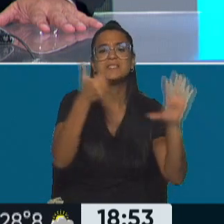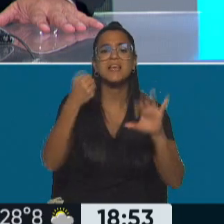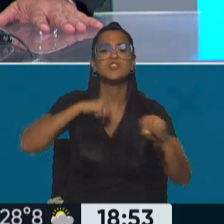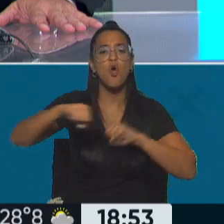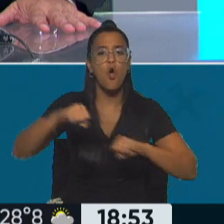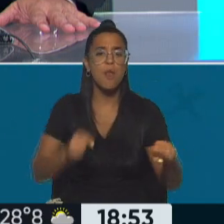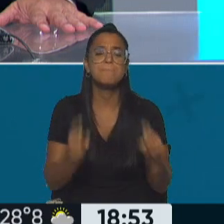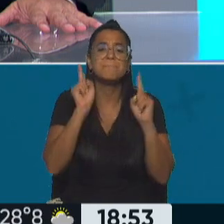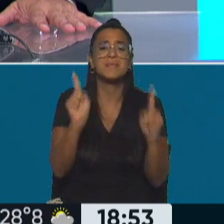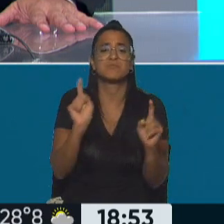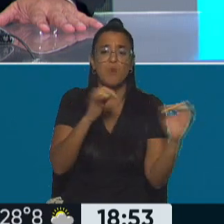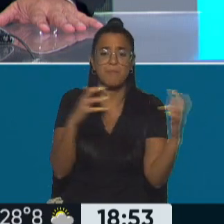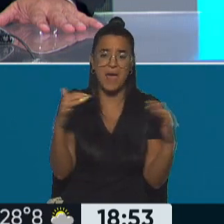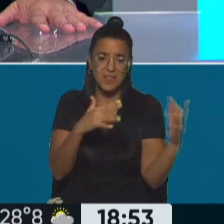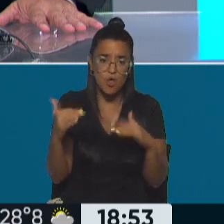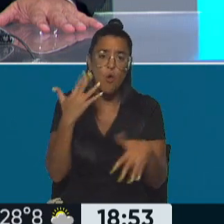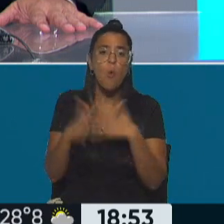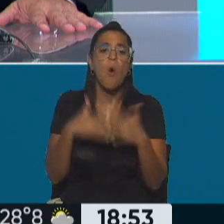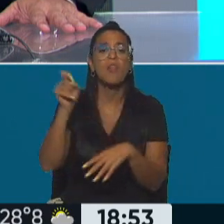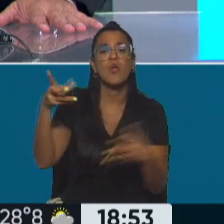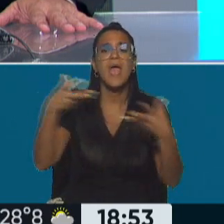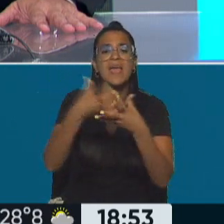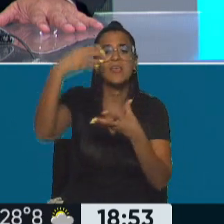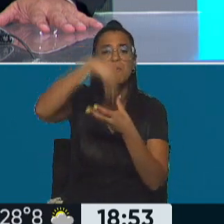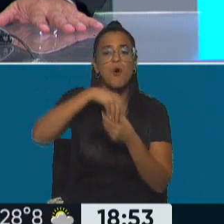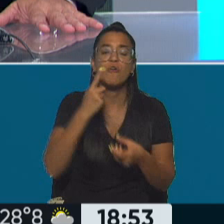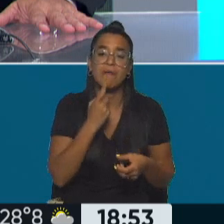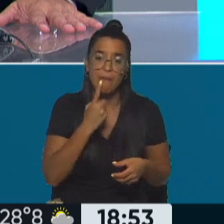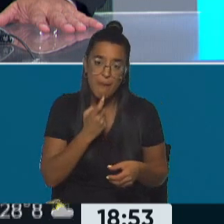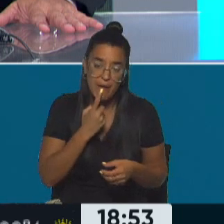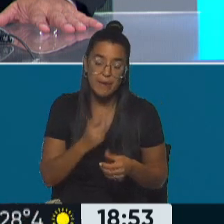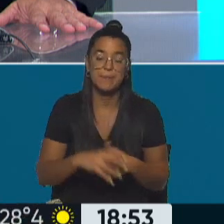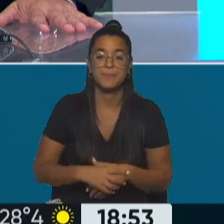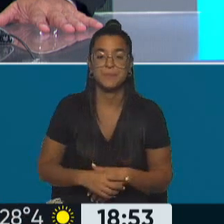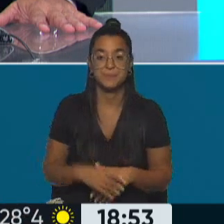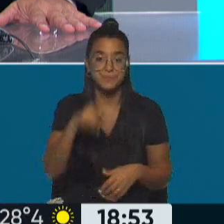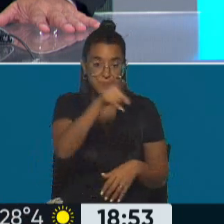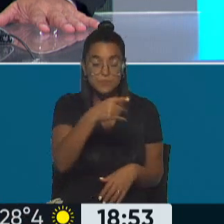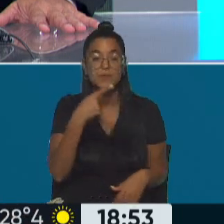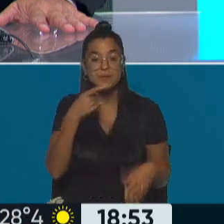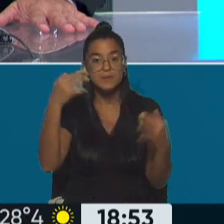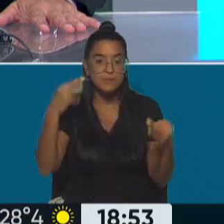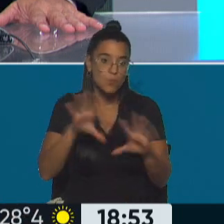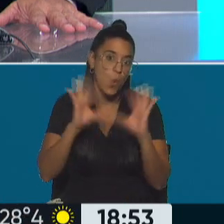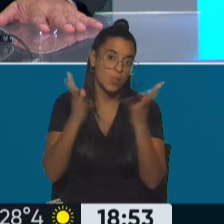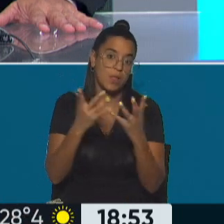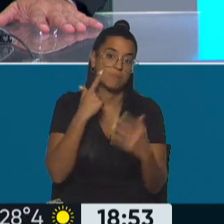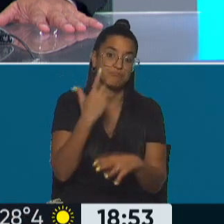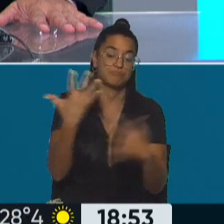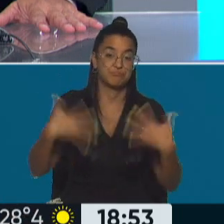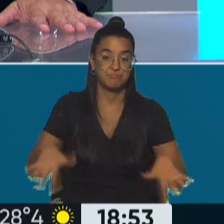goles en un mismo partido y jugando para arriba Así que esto fue considerado a nivel mundial